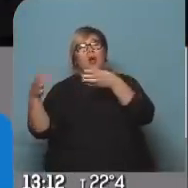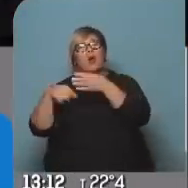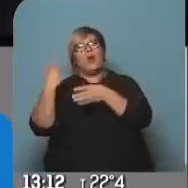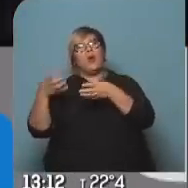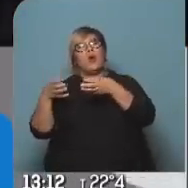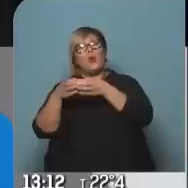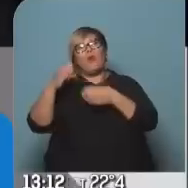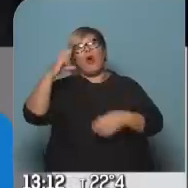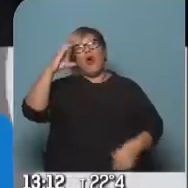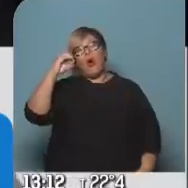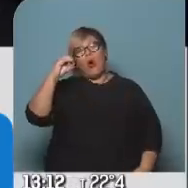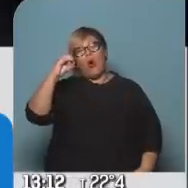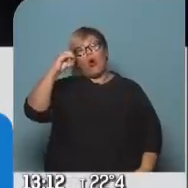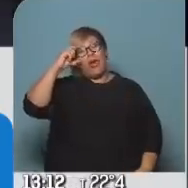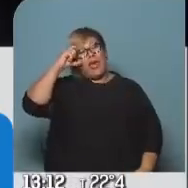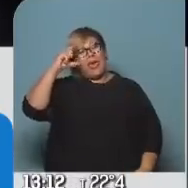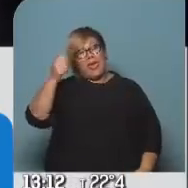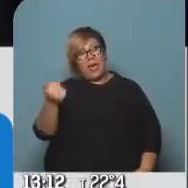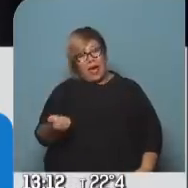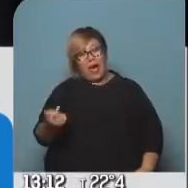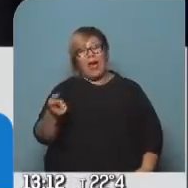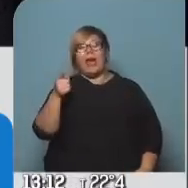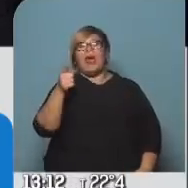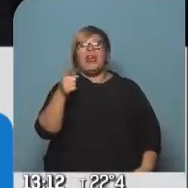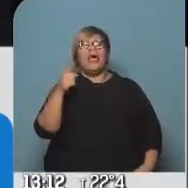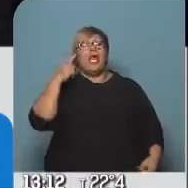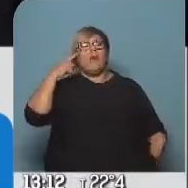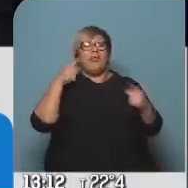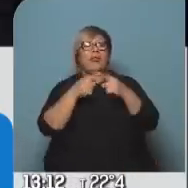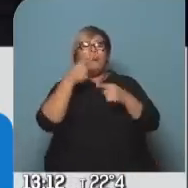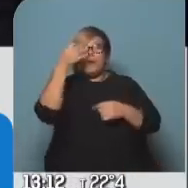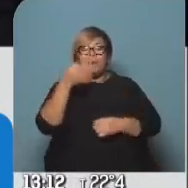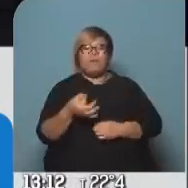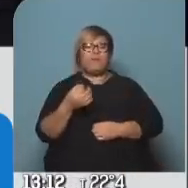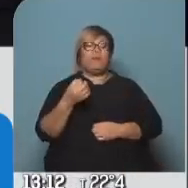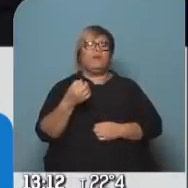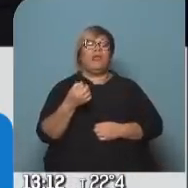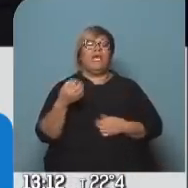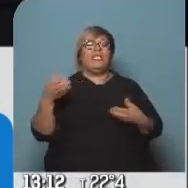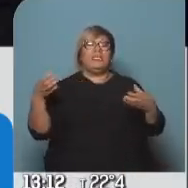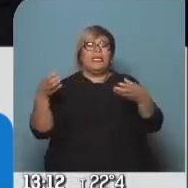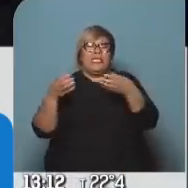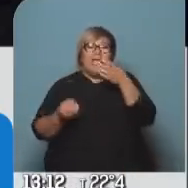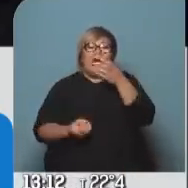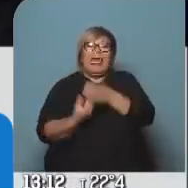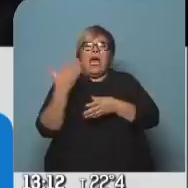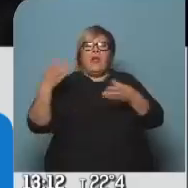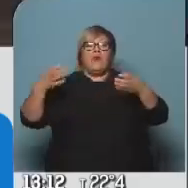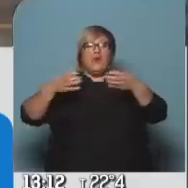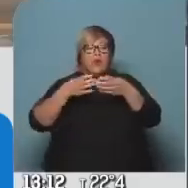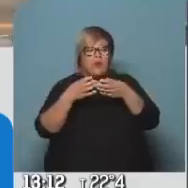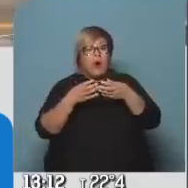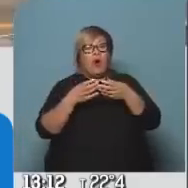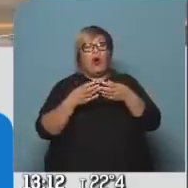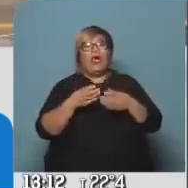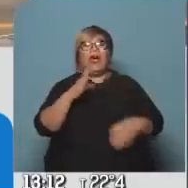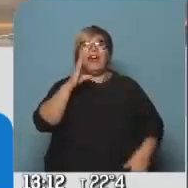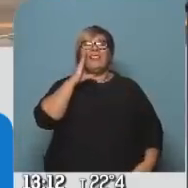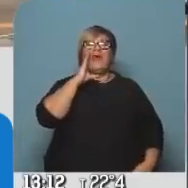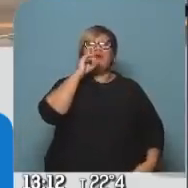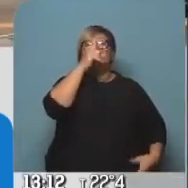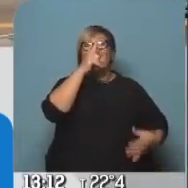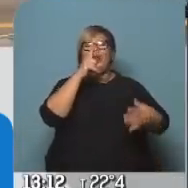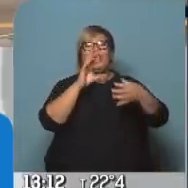un cuerpo autónomo de Estados Unidos. Fundamentalmente estaba mirado en Estados Unidos y la rivalidad con Estados Unidos, y fue generado justamente